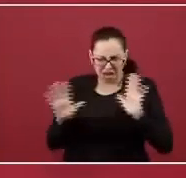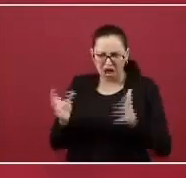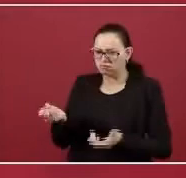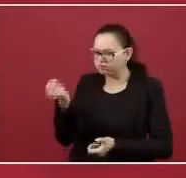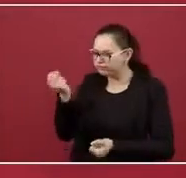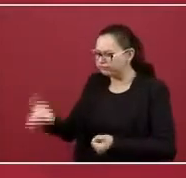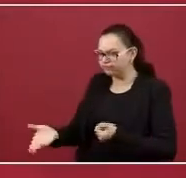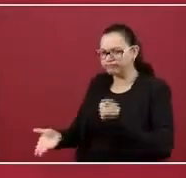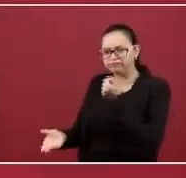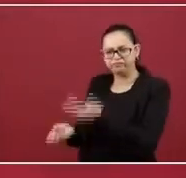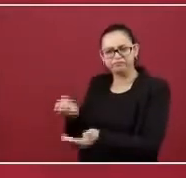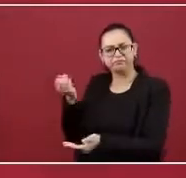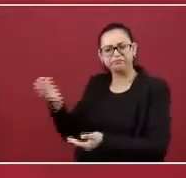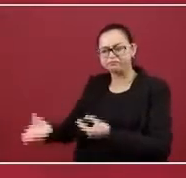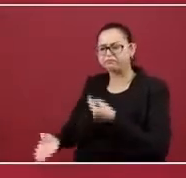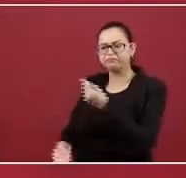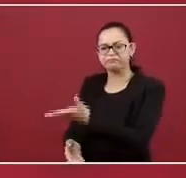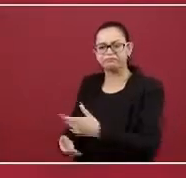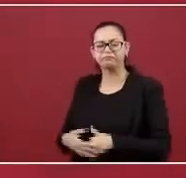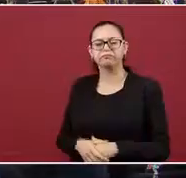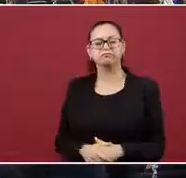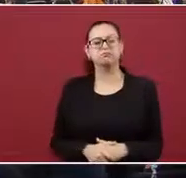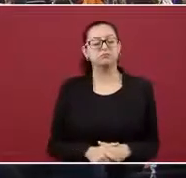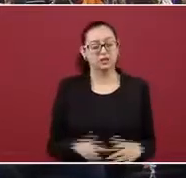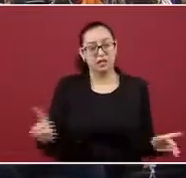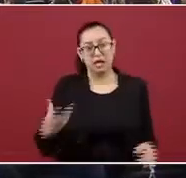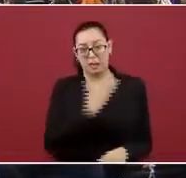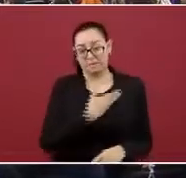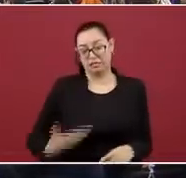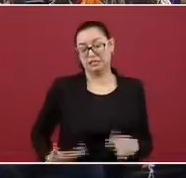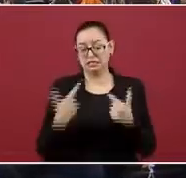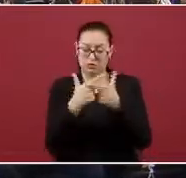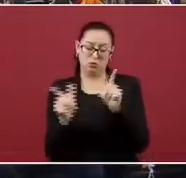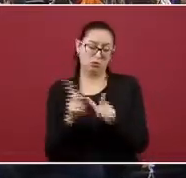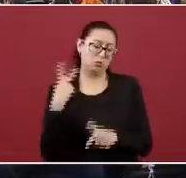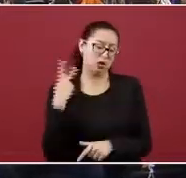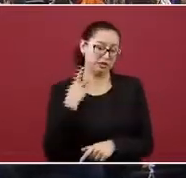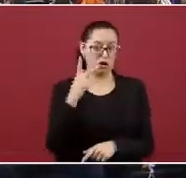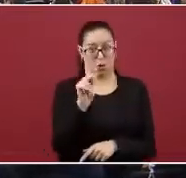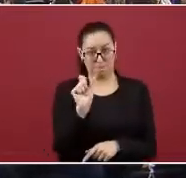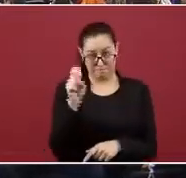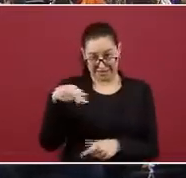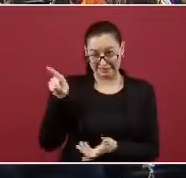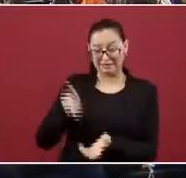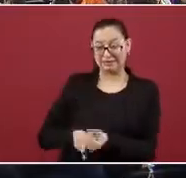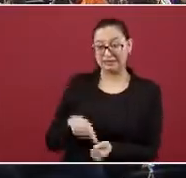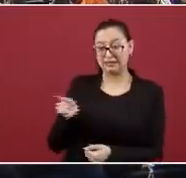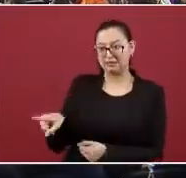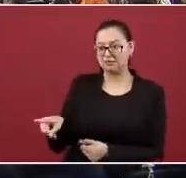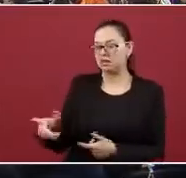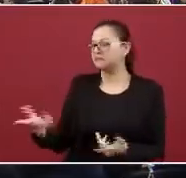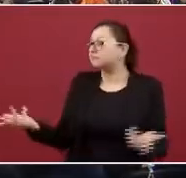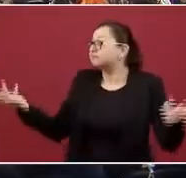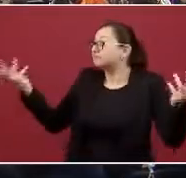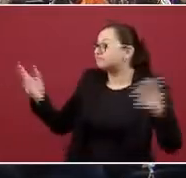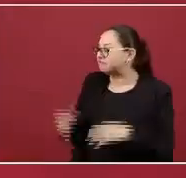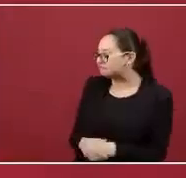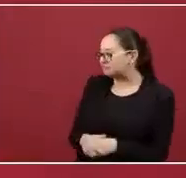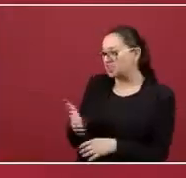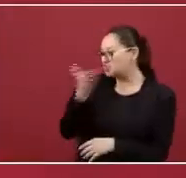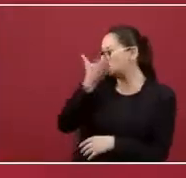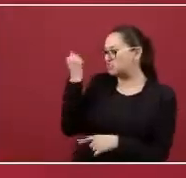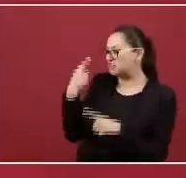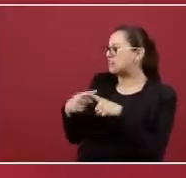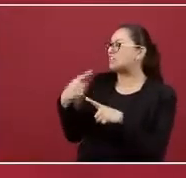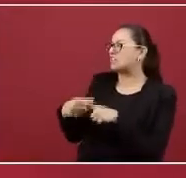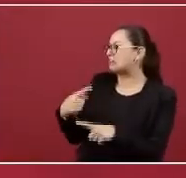se les concede. ¿Consideraba el presidente del PAN que esta restricción callar significaba? Ni sabía yo de quién era, de